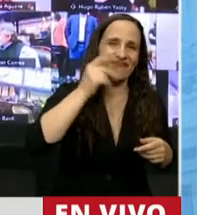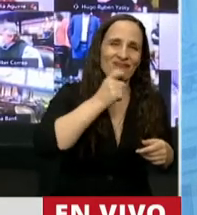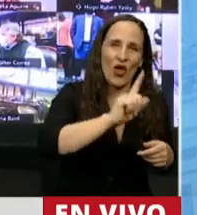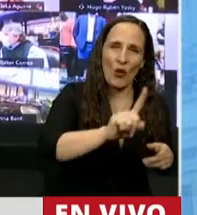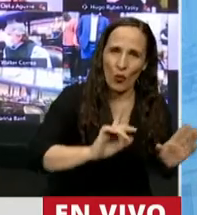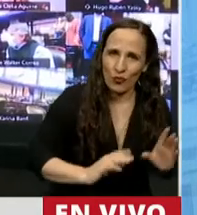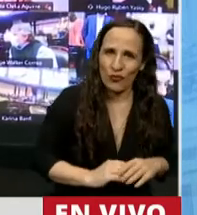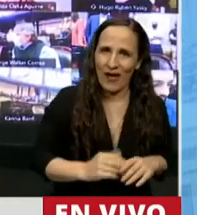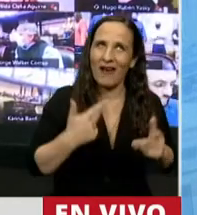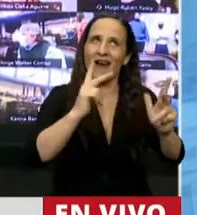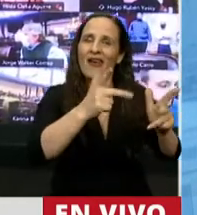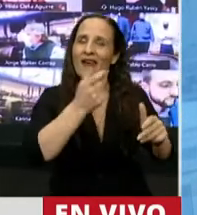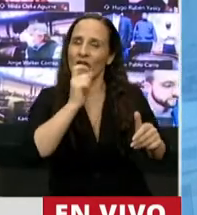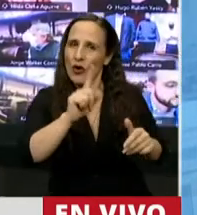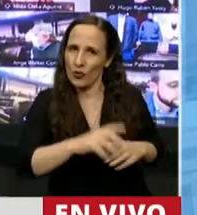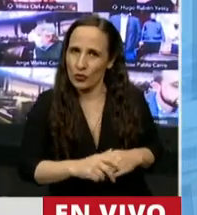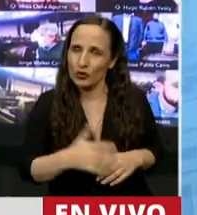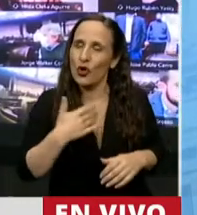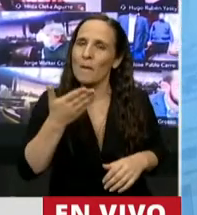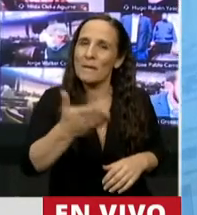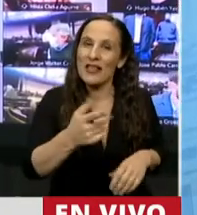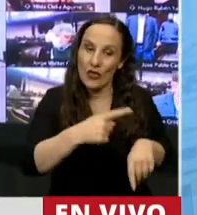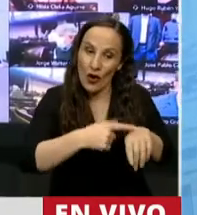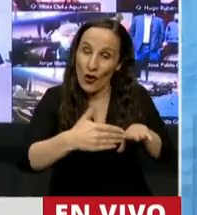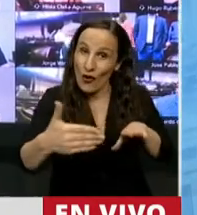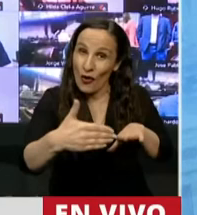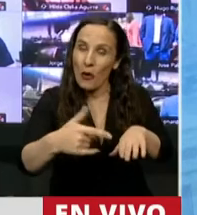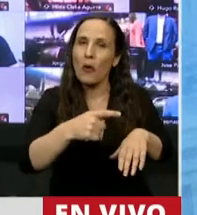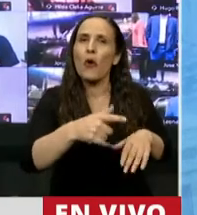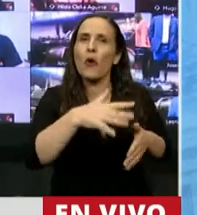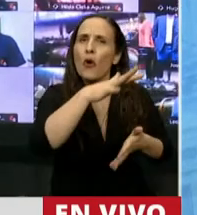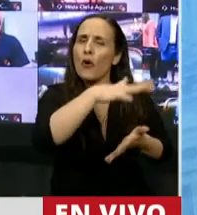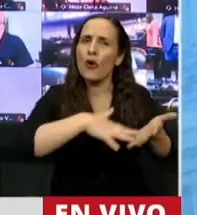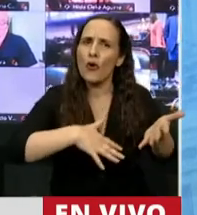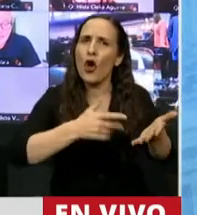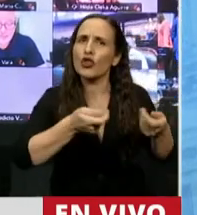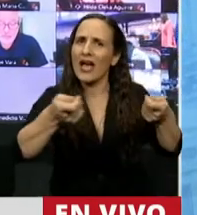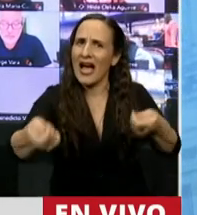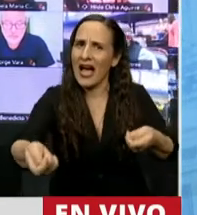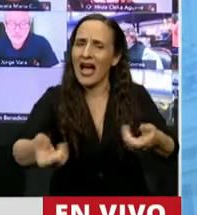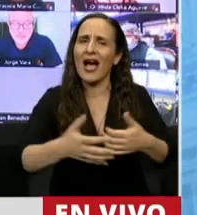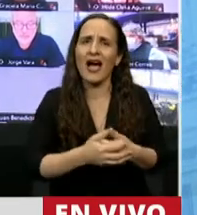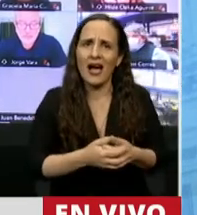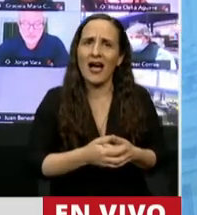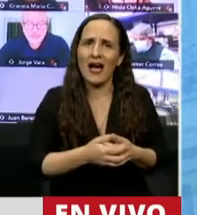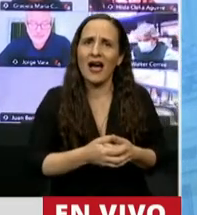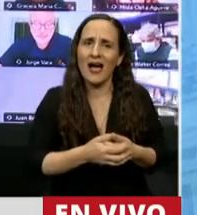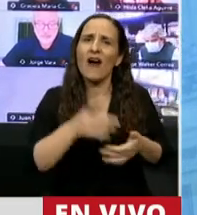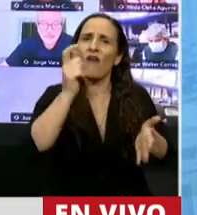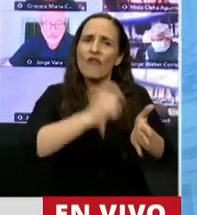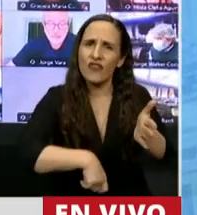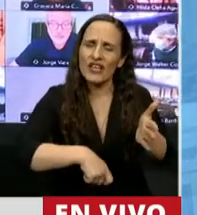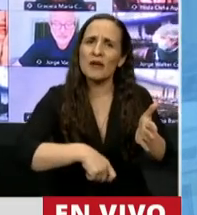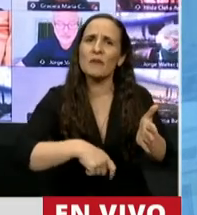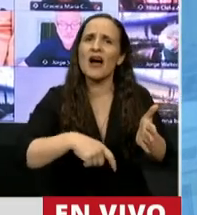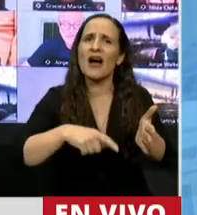pido, señor presidente, que en los próximos minutos pongan a disposición la nota que tenga la firma